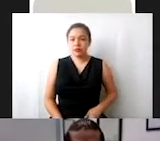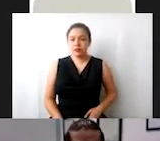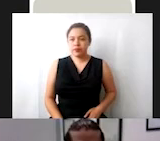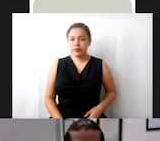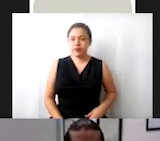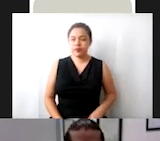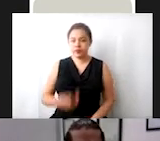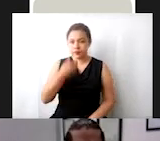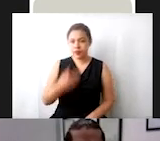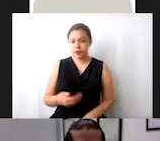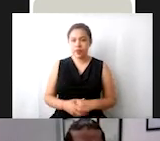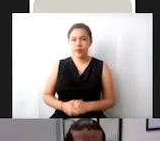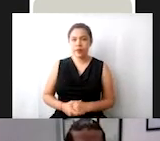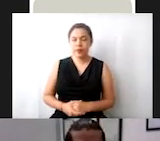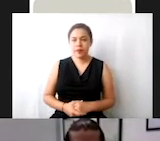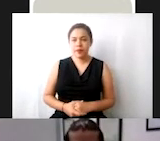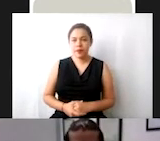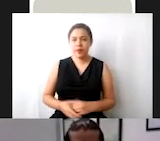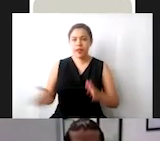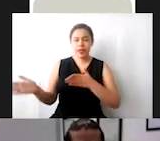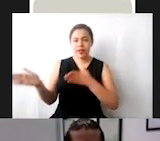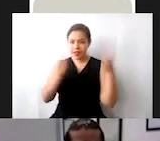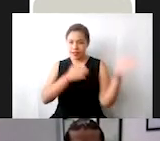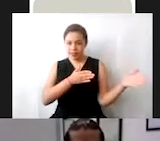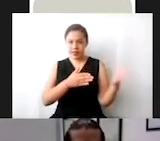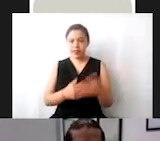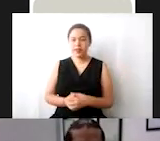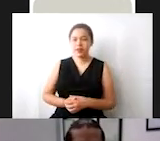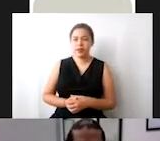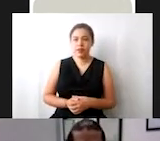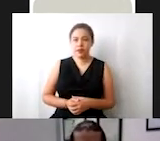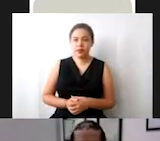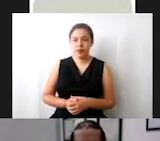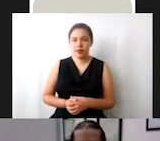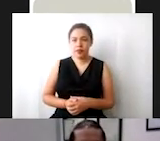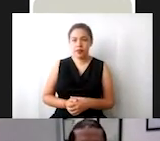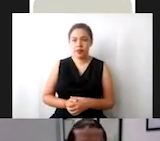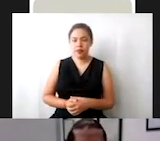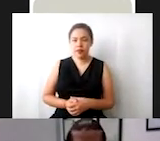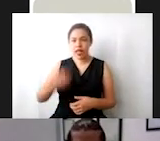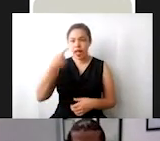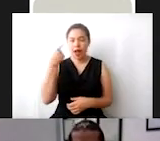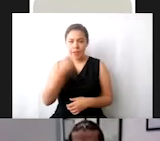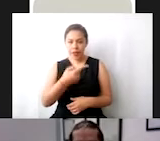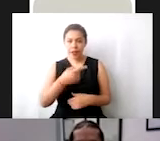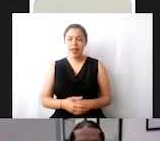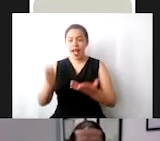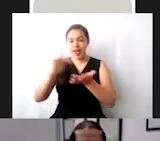Si nos vamos a la siguiente, por favor, Fernando. Aquí, gracias.